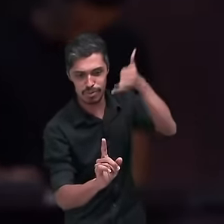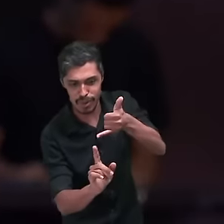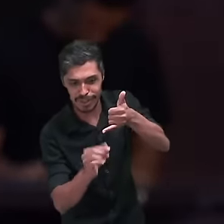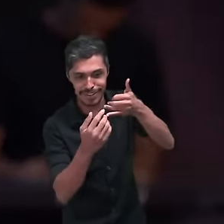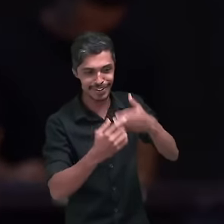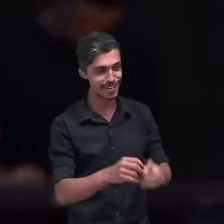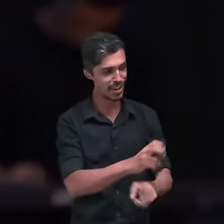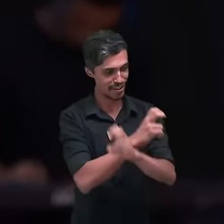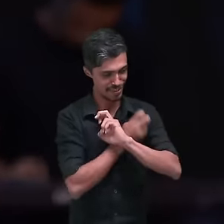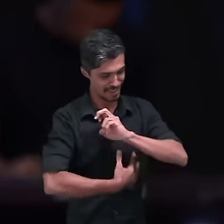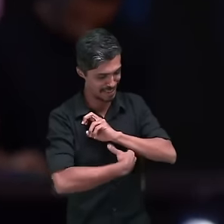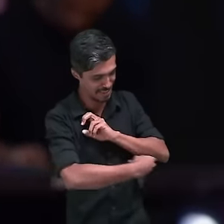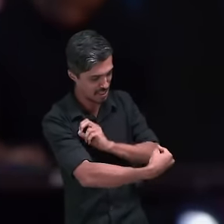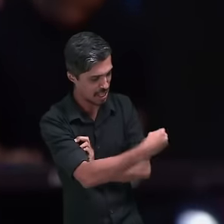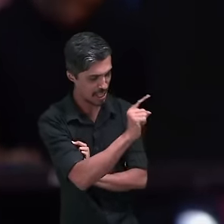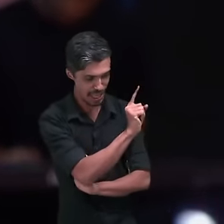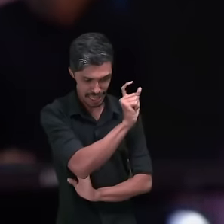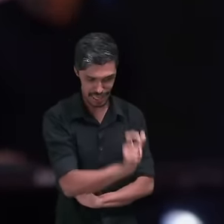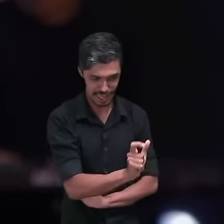puerta.